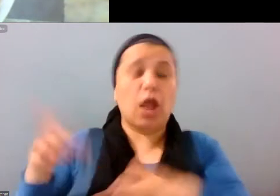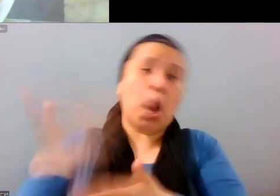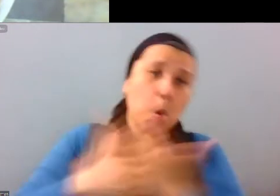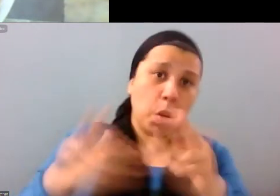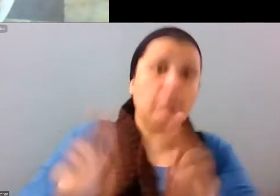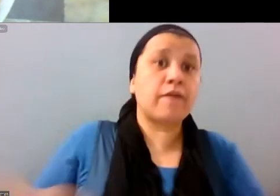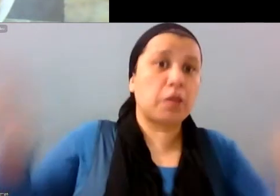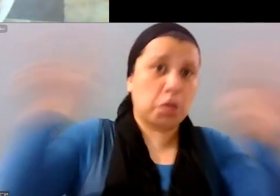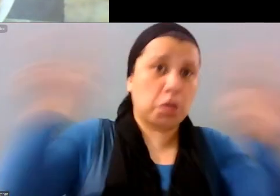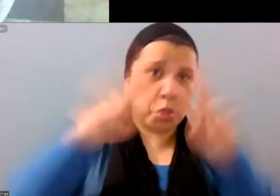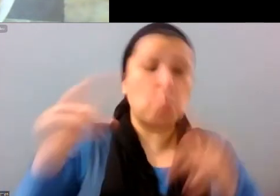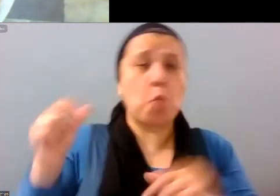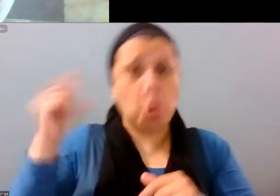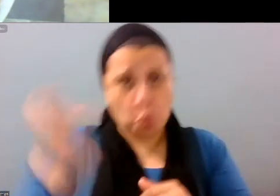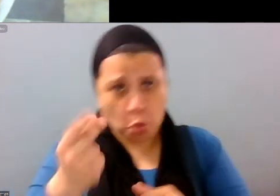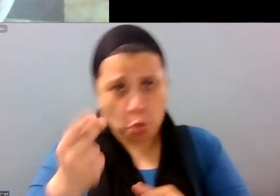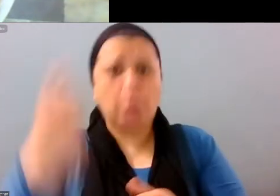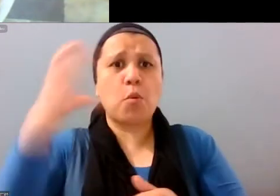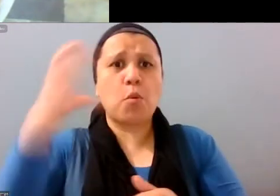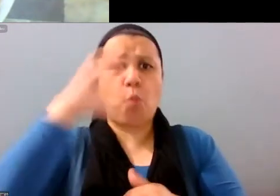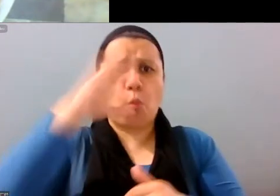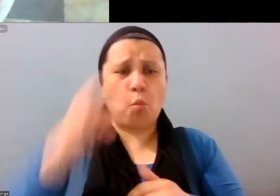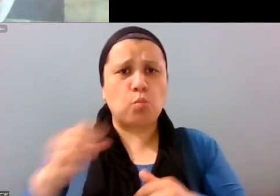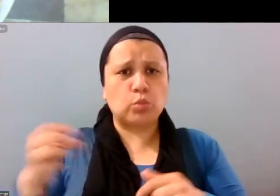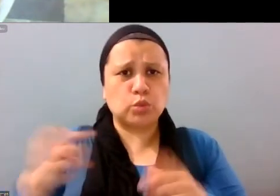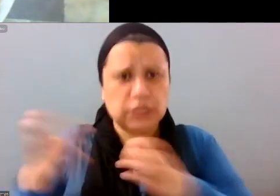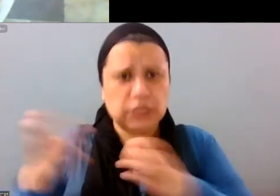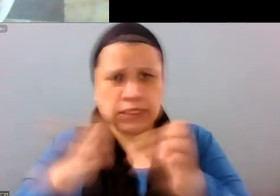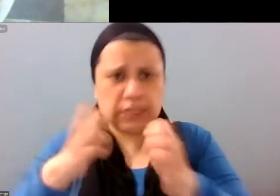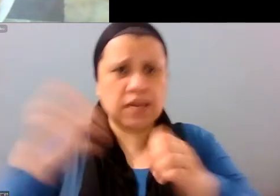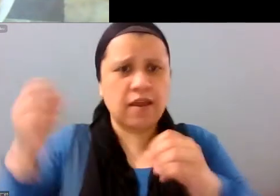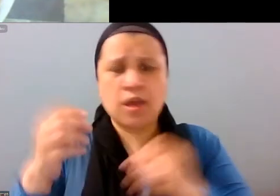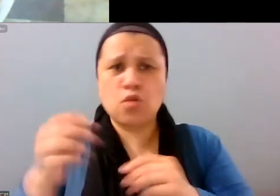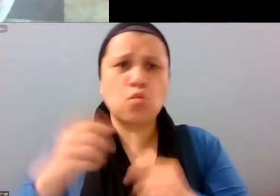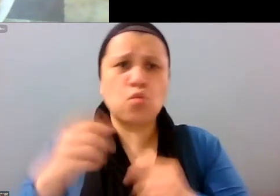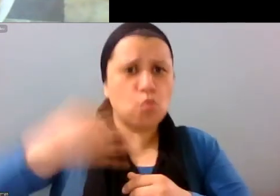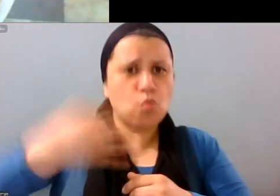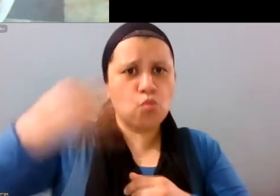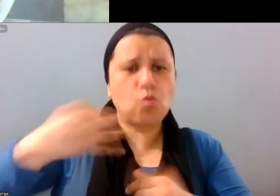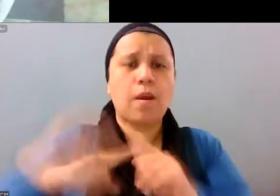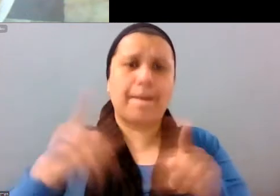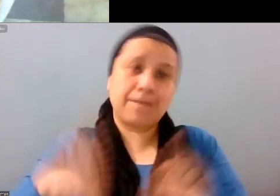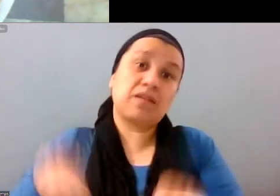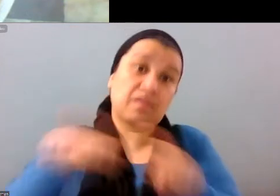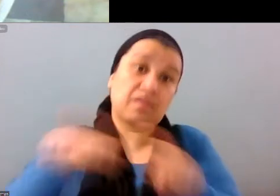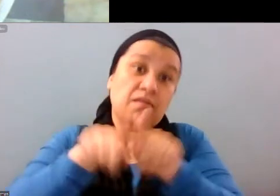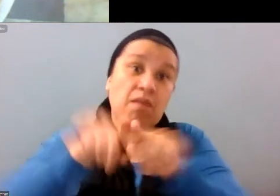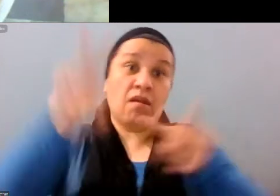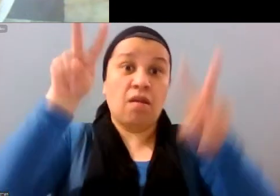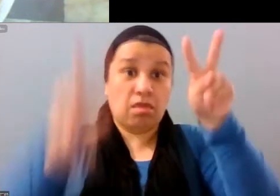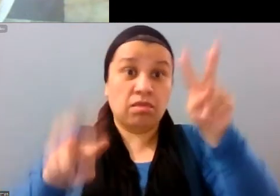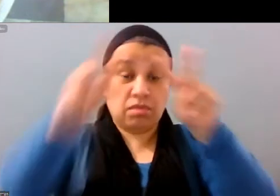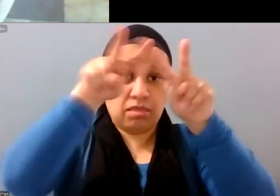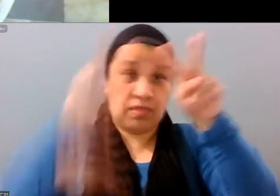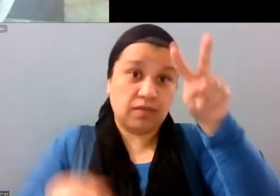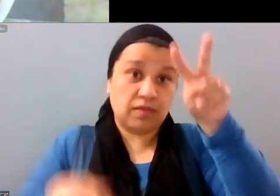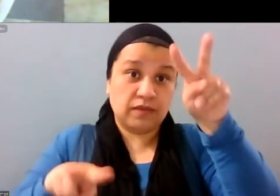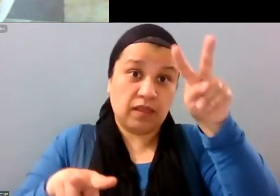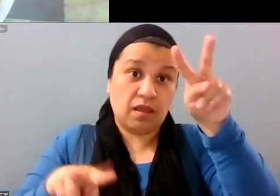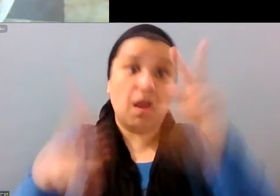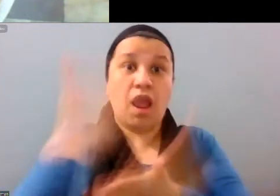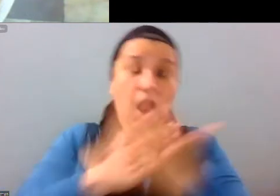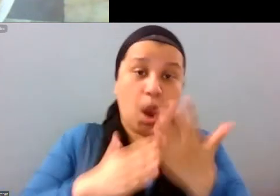rápido que buscamos estrategias versátiles y pensar fuera de la caja pero también tiene desventajas verdad y es el hecho de que probablemente con todas